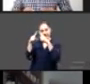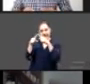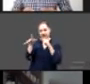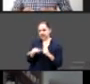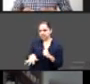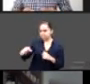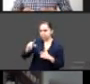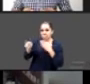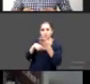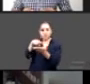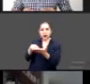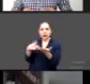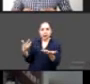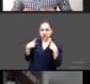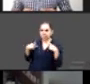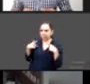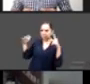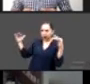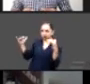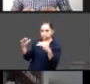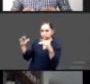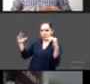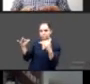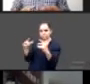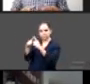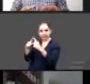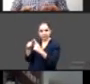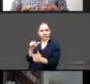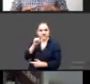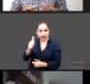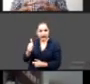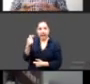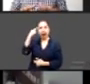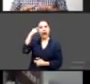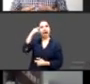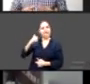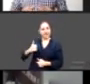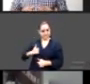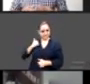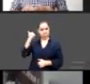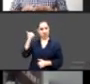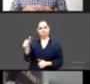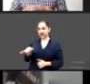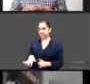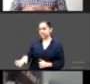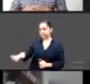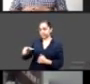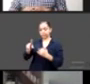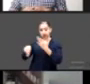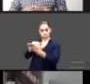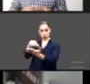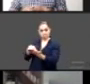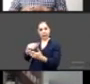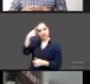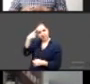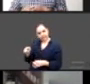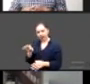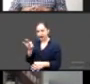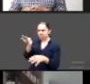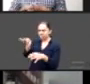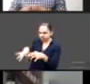vacías por la falta de personas. Encontramos un buen lugar para fomentar el